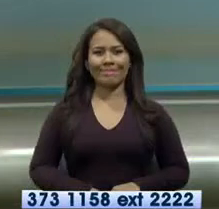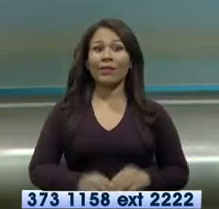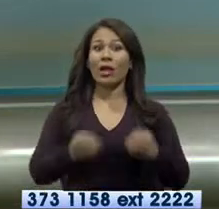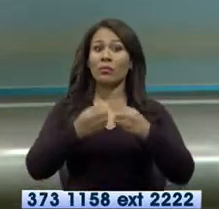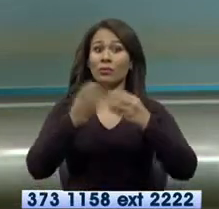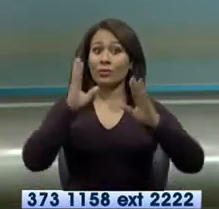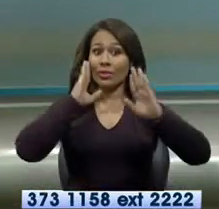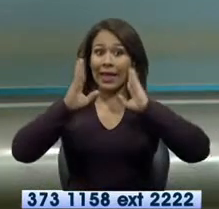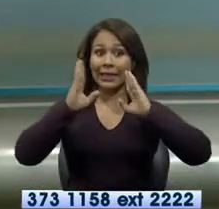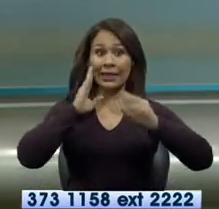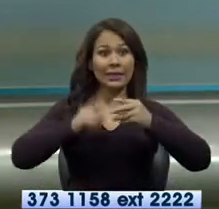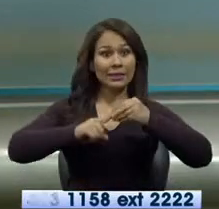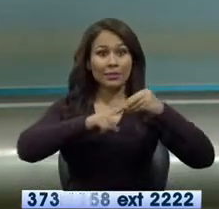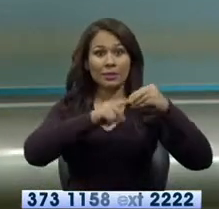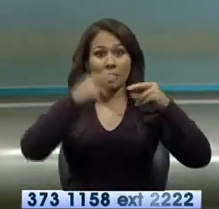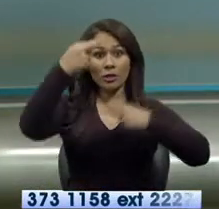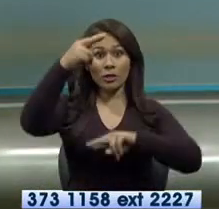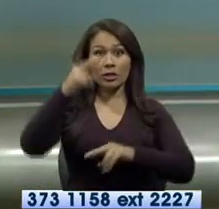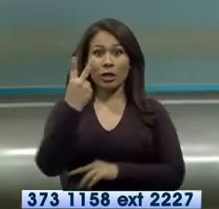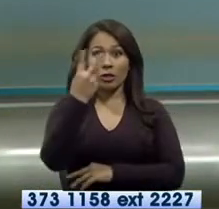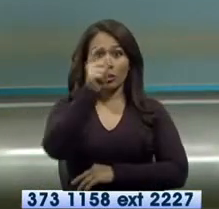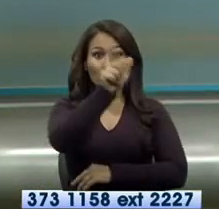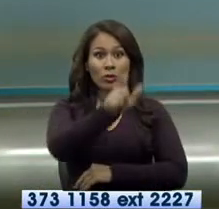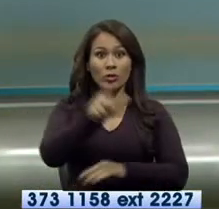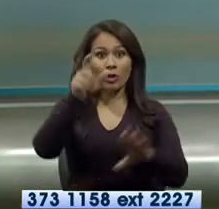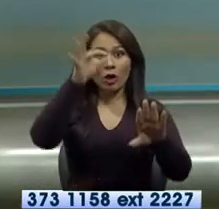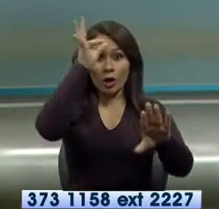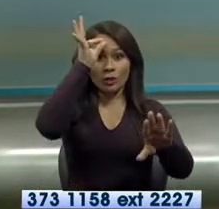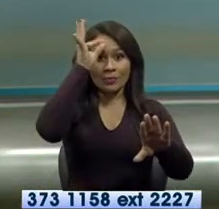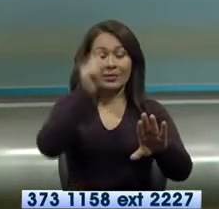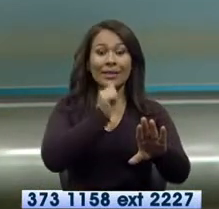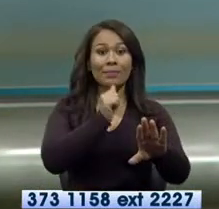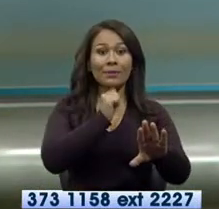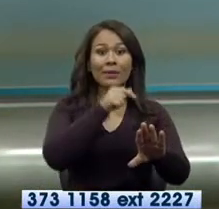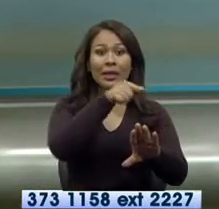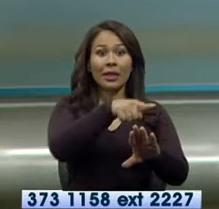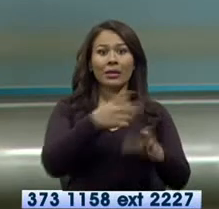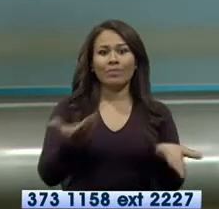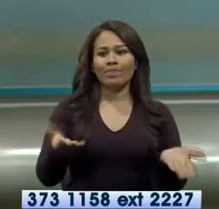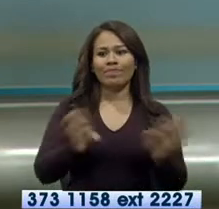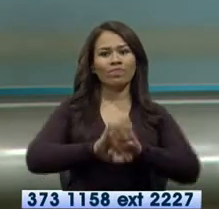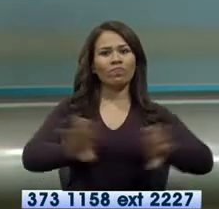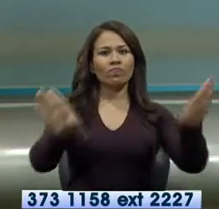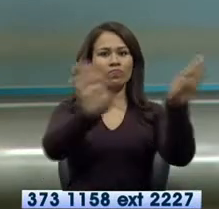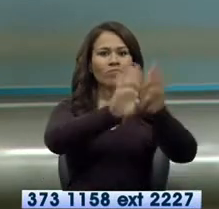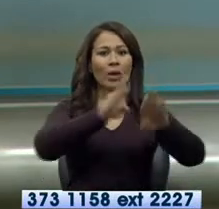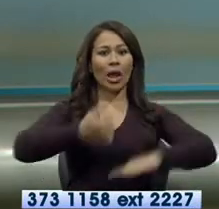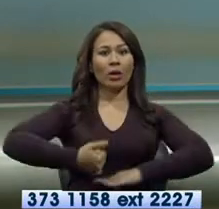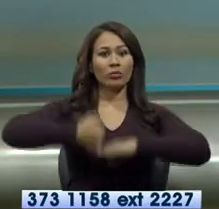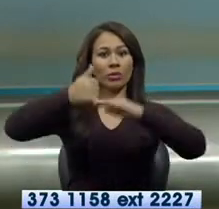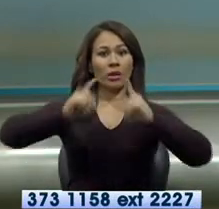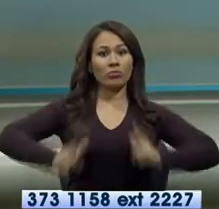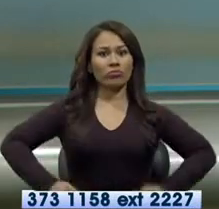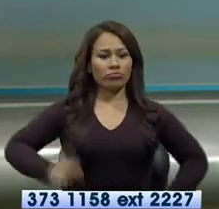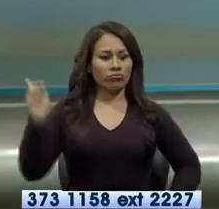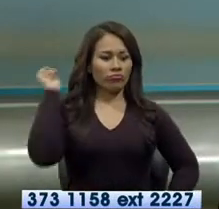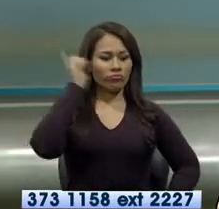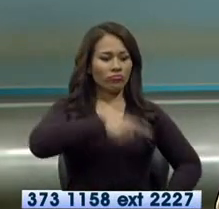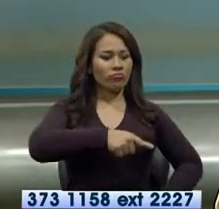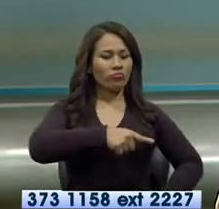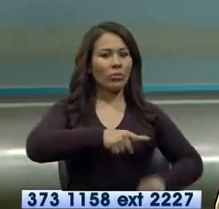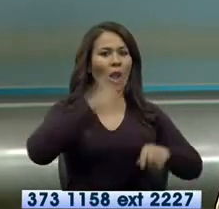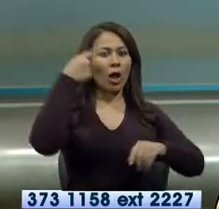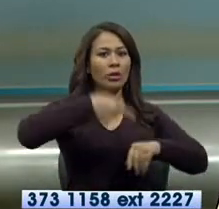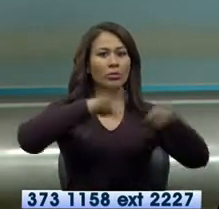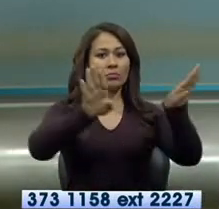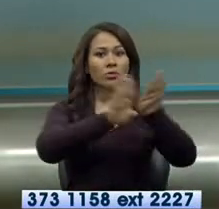Mucha atención en exclusiva. Dos supuestas clínicas de rehabilitación para personas adictas fueron clausuradas por autoridades de salud porque ambas